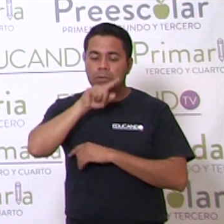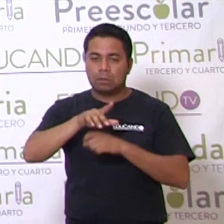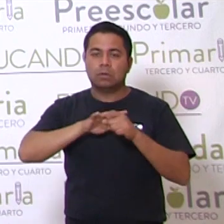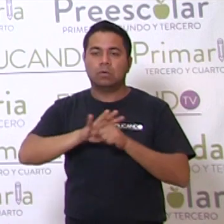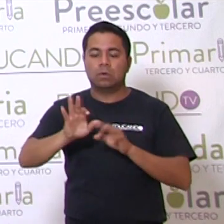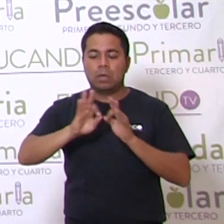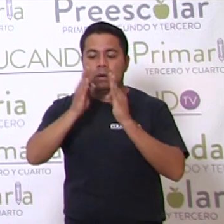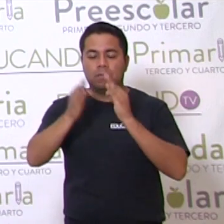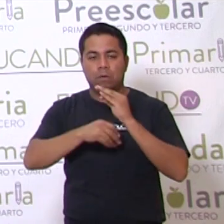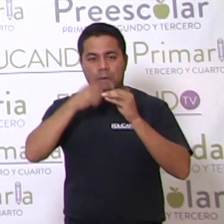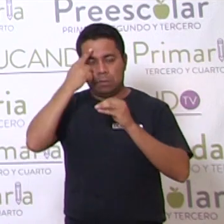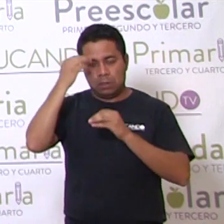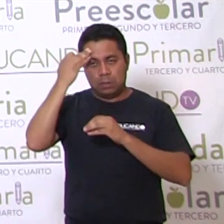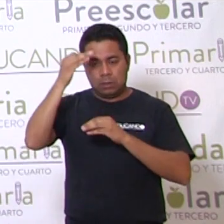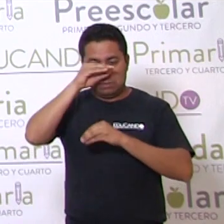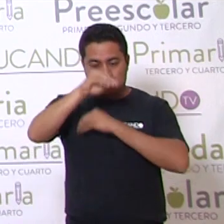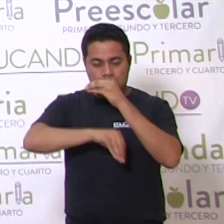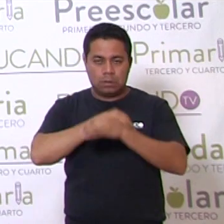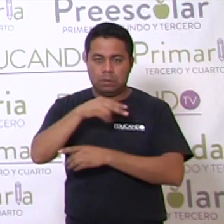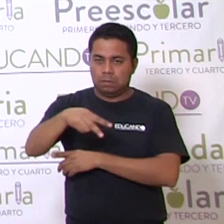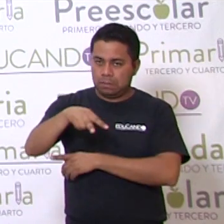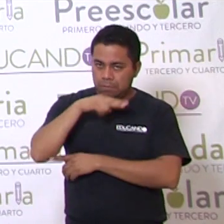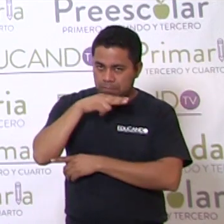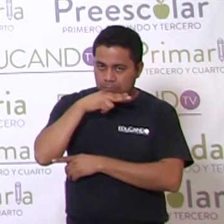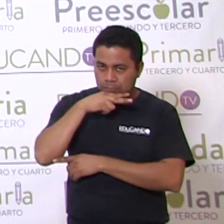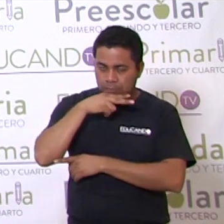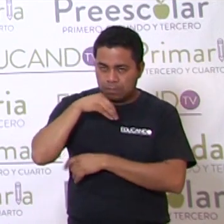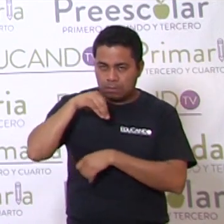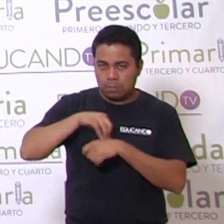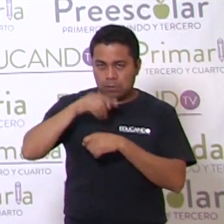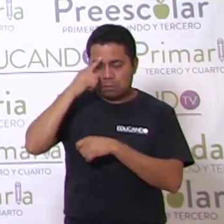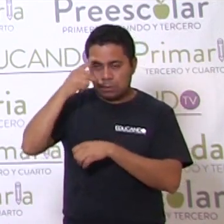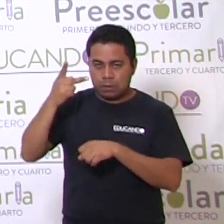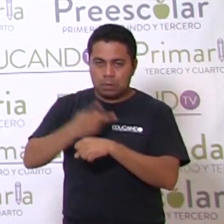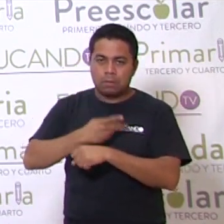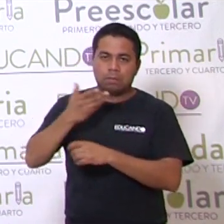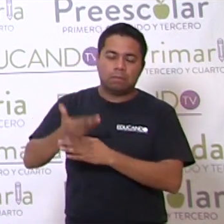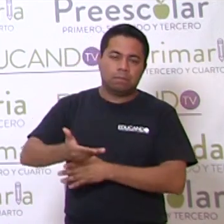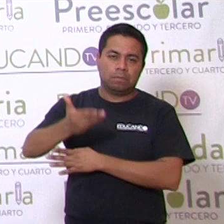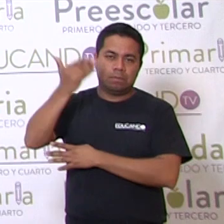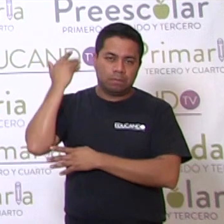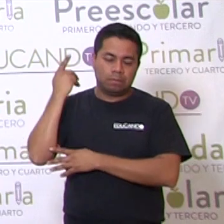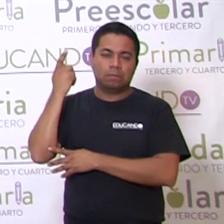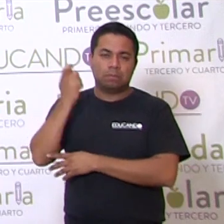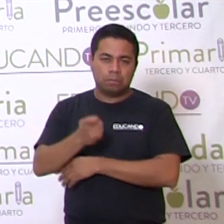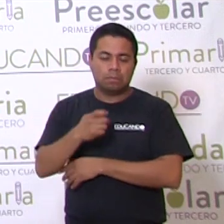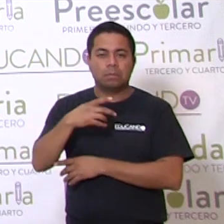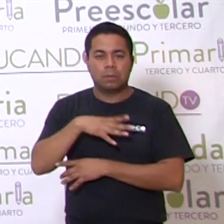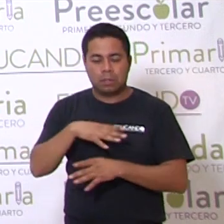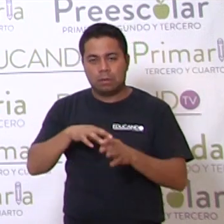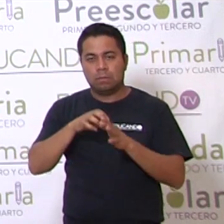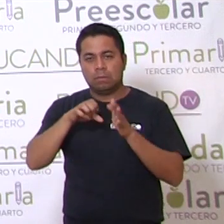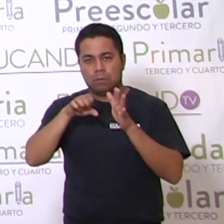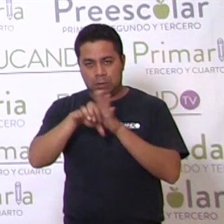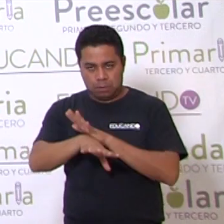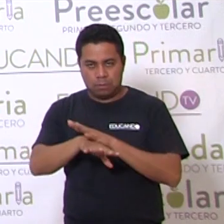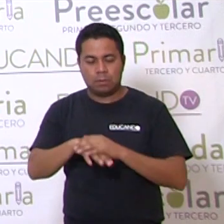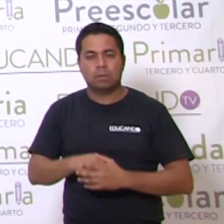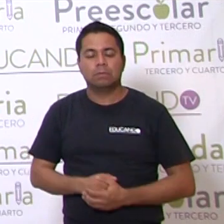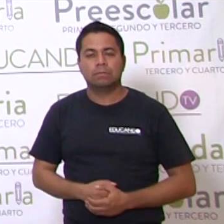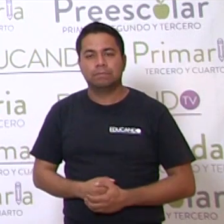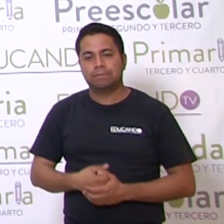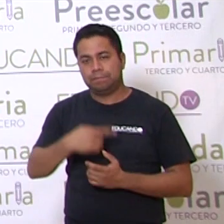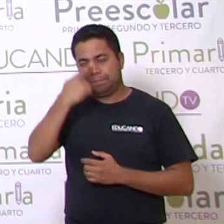está conjugado un verbo en forma de pretérito va a tener tanto